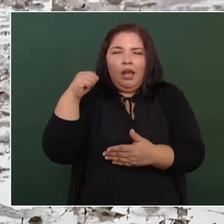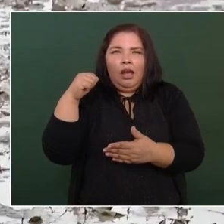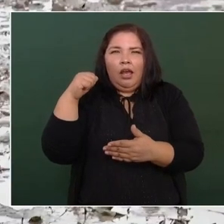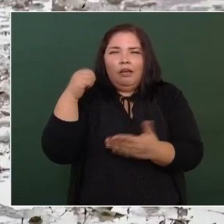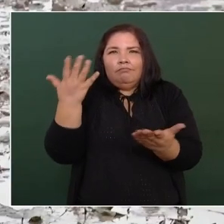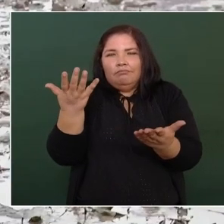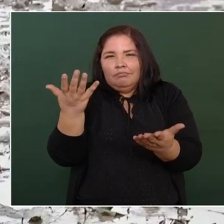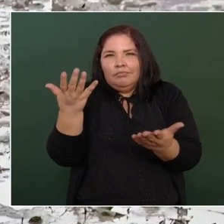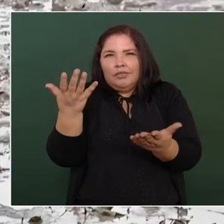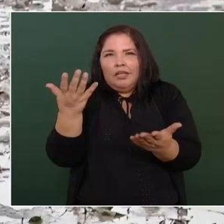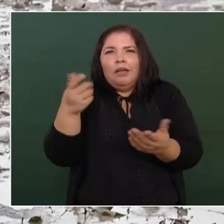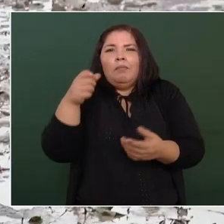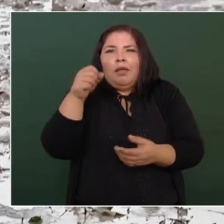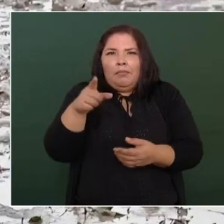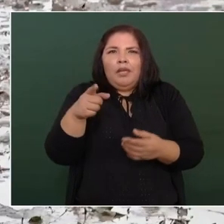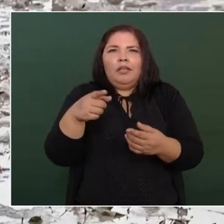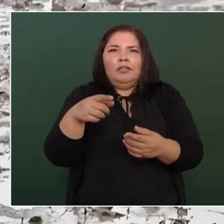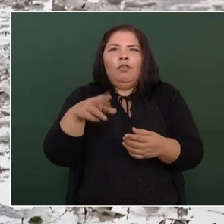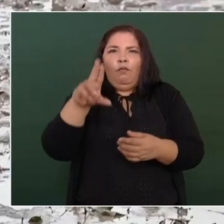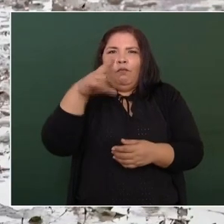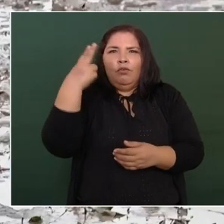No, pero también en la entrada tengo,